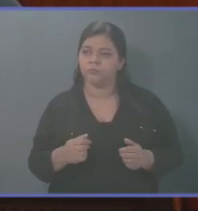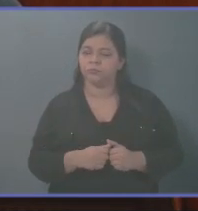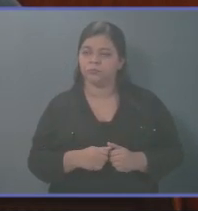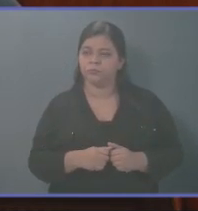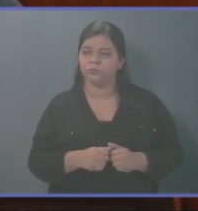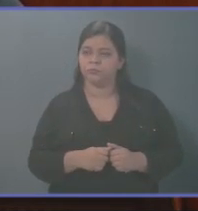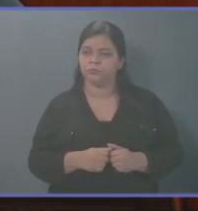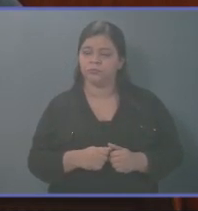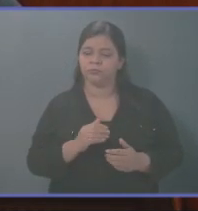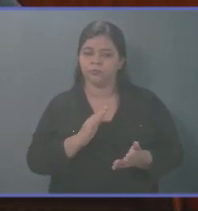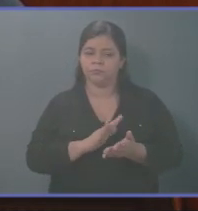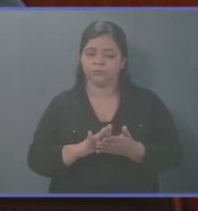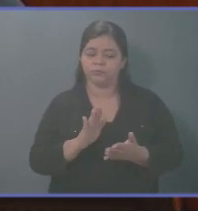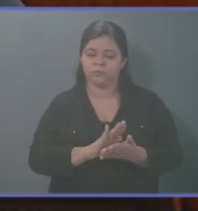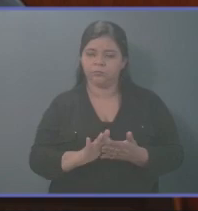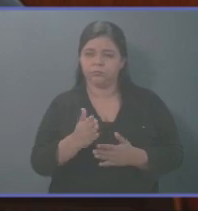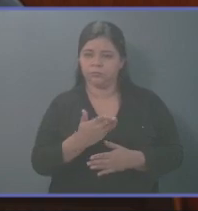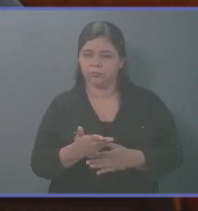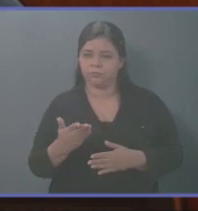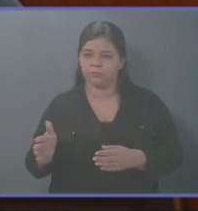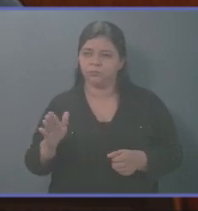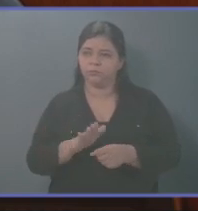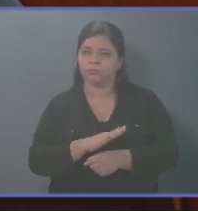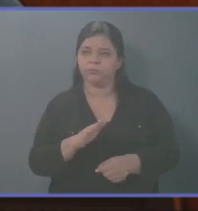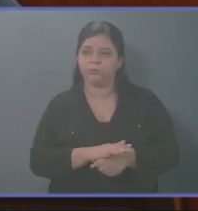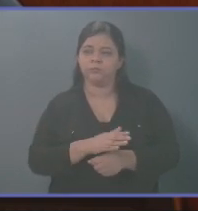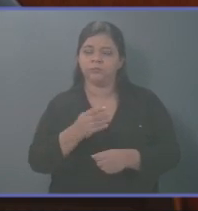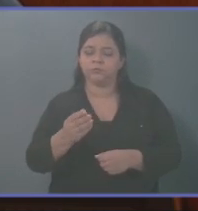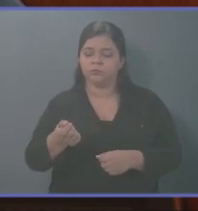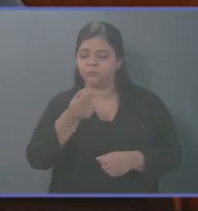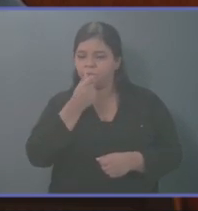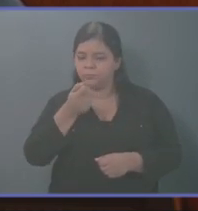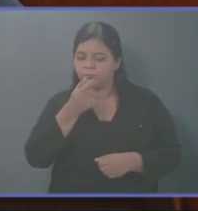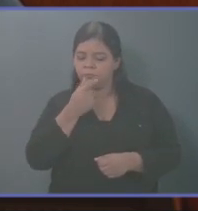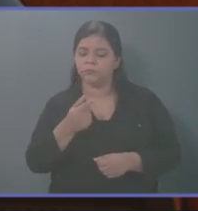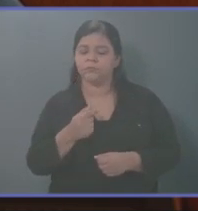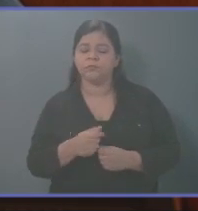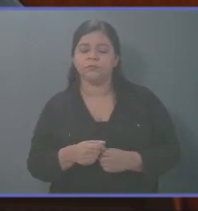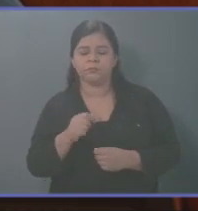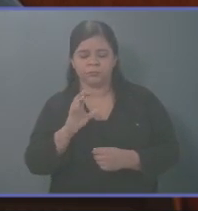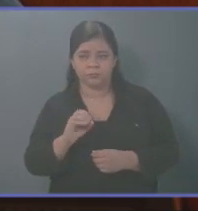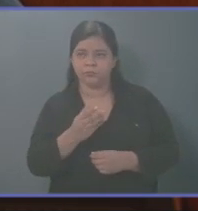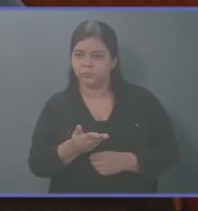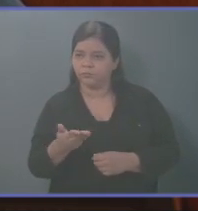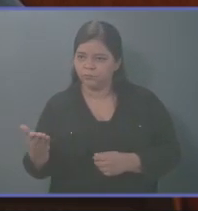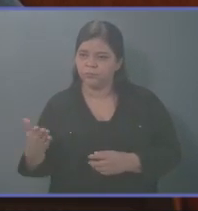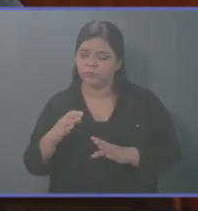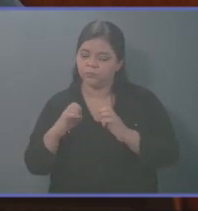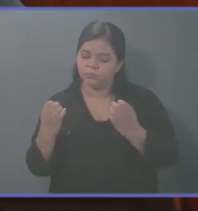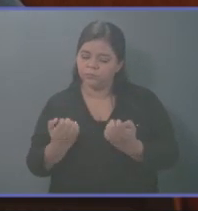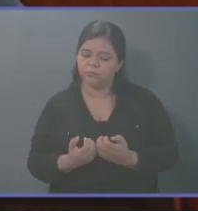para la compra de insumos médicos y de medicamentos para esta emergencia.